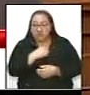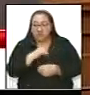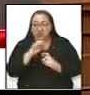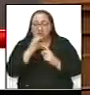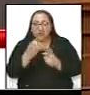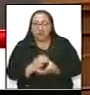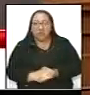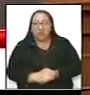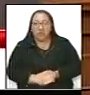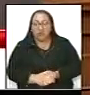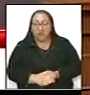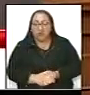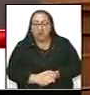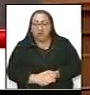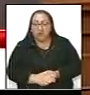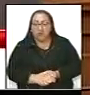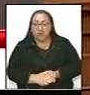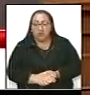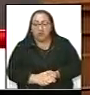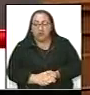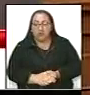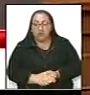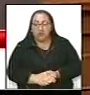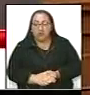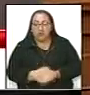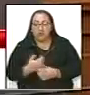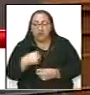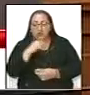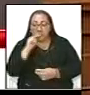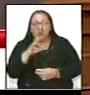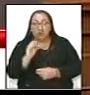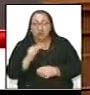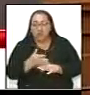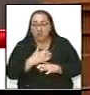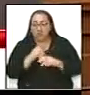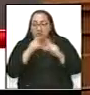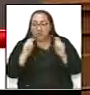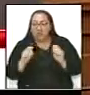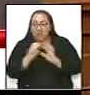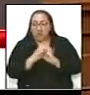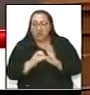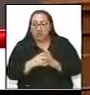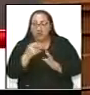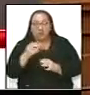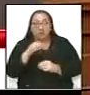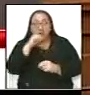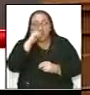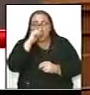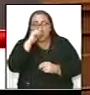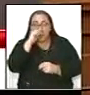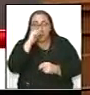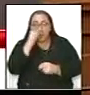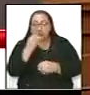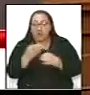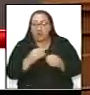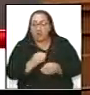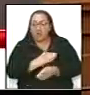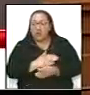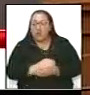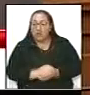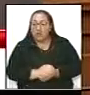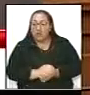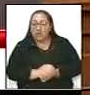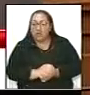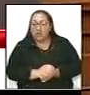Cultura. Hemos visto hace poco, y ya el Tribunal Constitucional en sendas sentencias ha establecido que